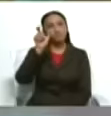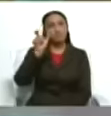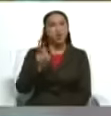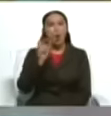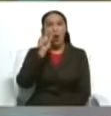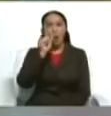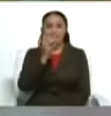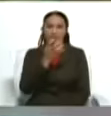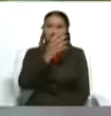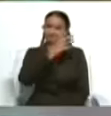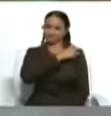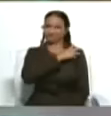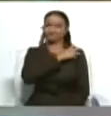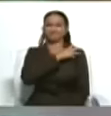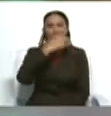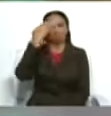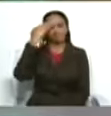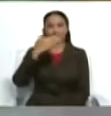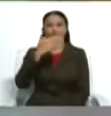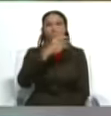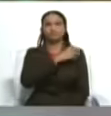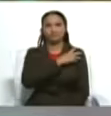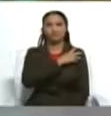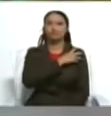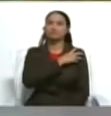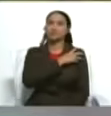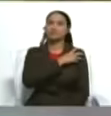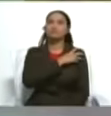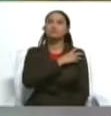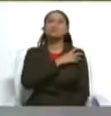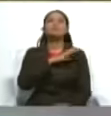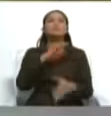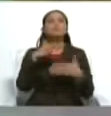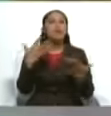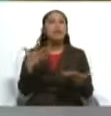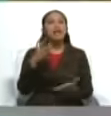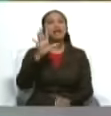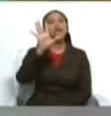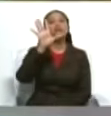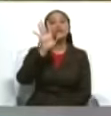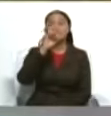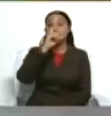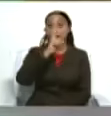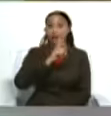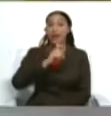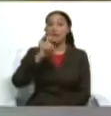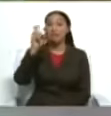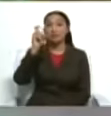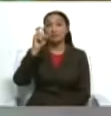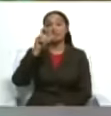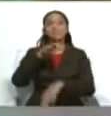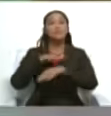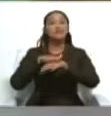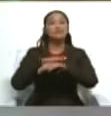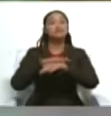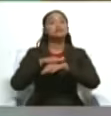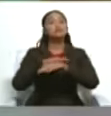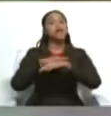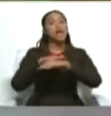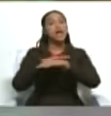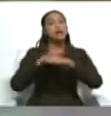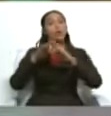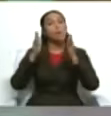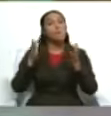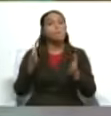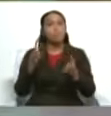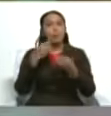Vladimir Padrino López, lidera un acto a propósito del 15º aniversario de los servicios del Ministerio del Poder Popular para la